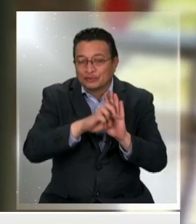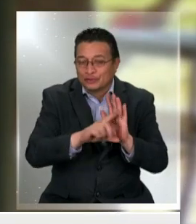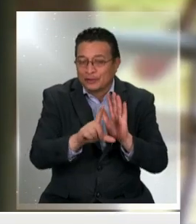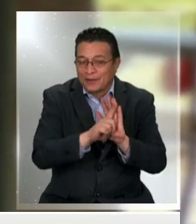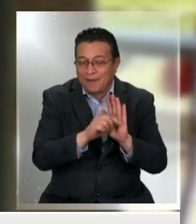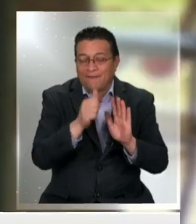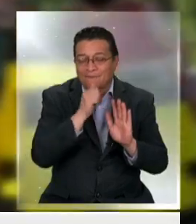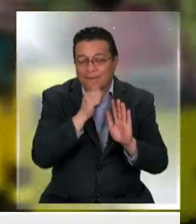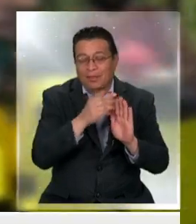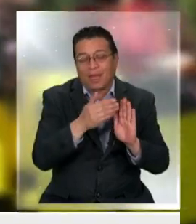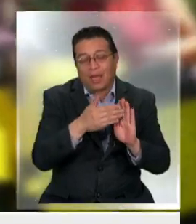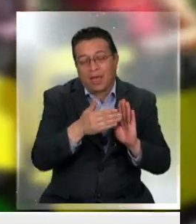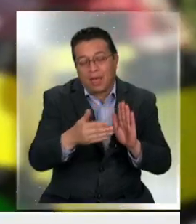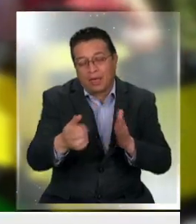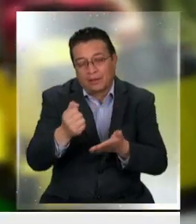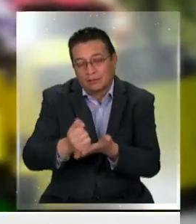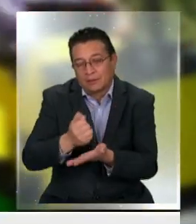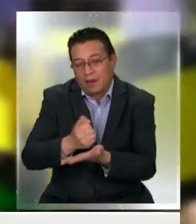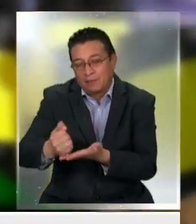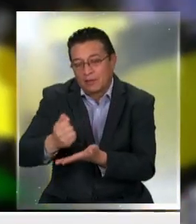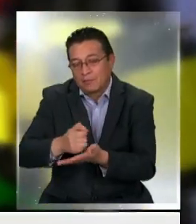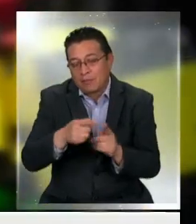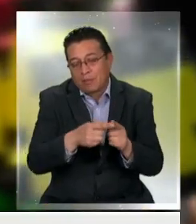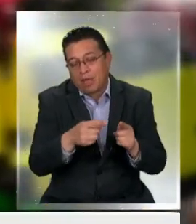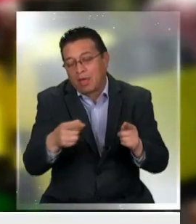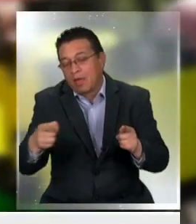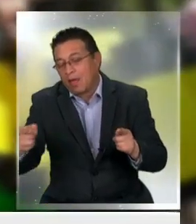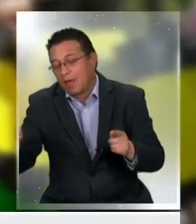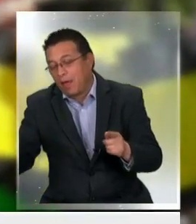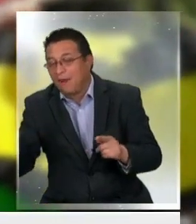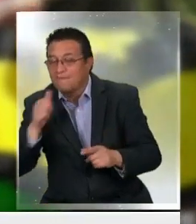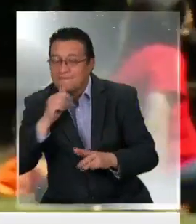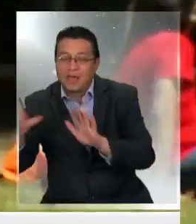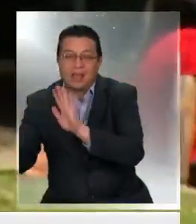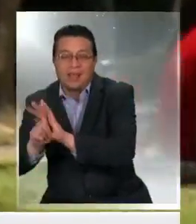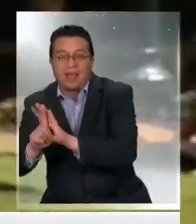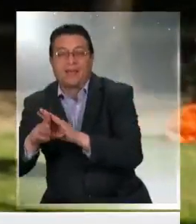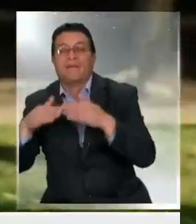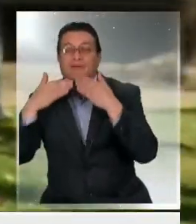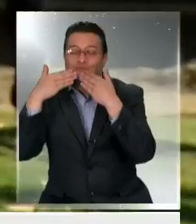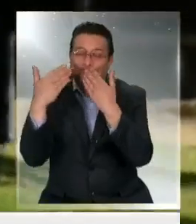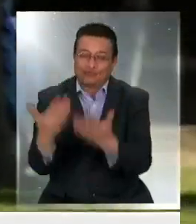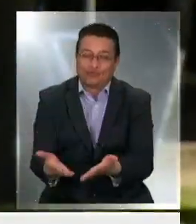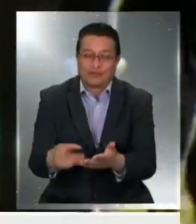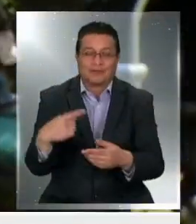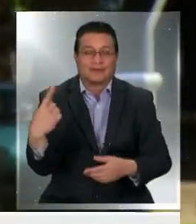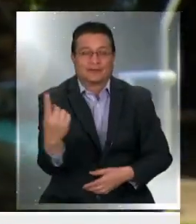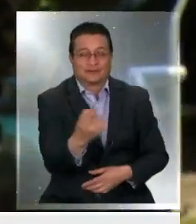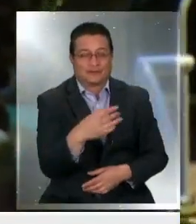debe recorrer un largo camino legislativo antes de convertirse en ley y beneficiar así a miles de futuros padres.